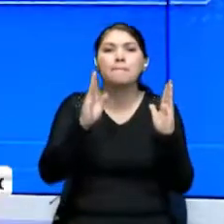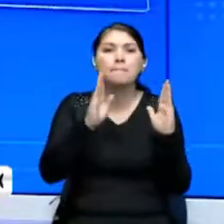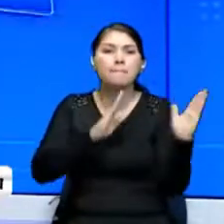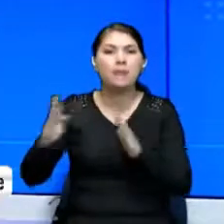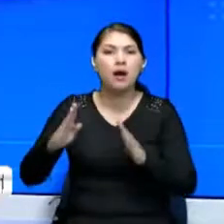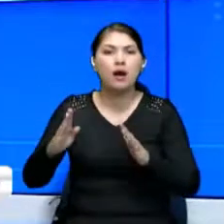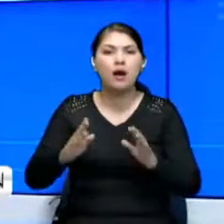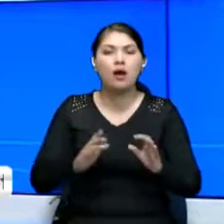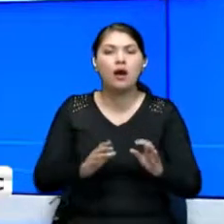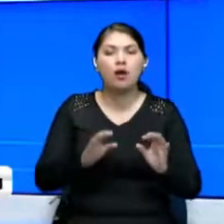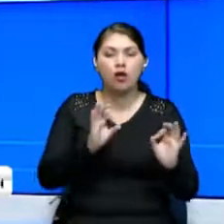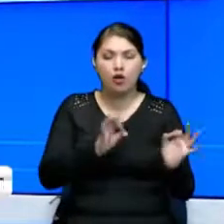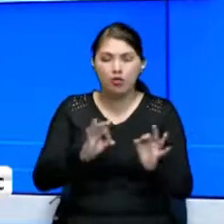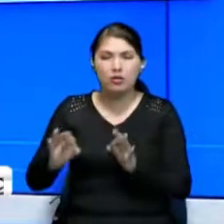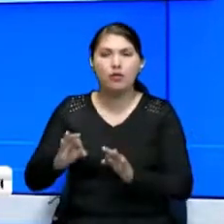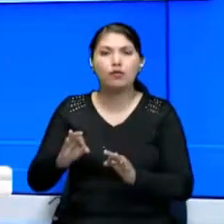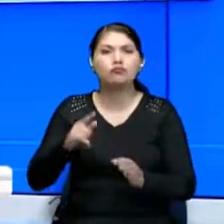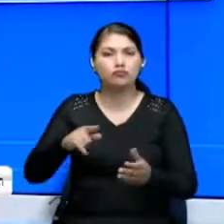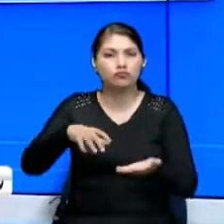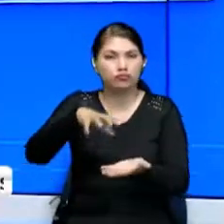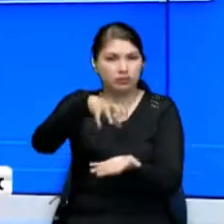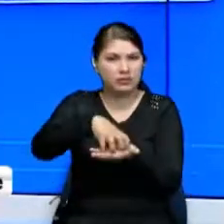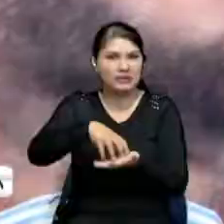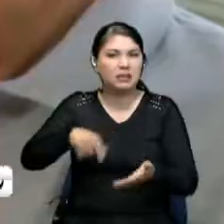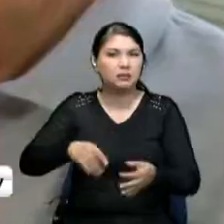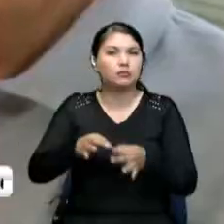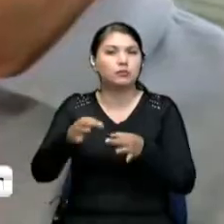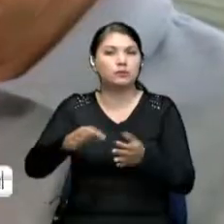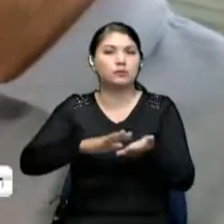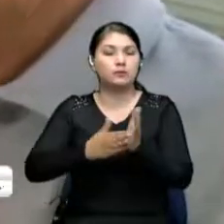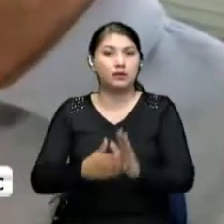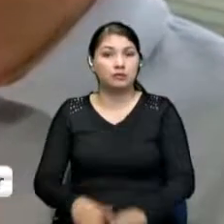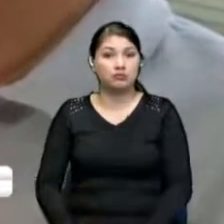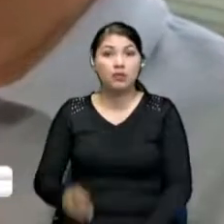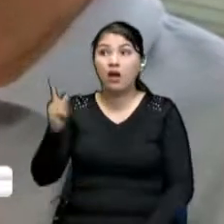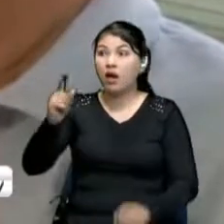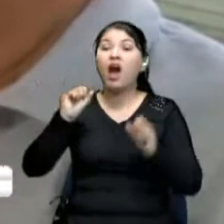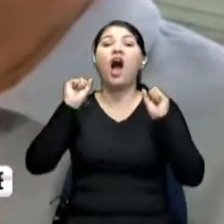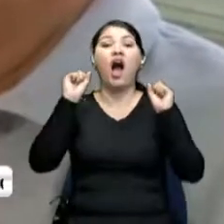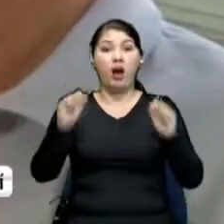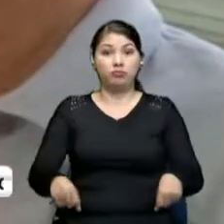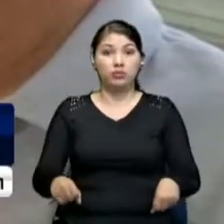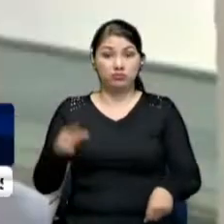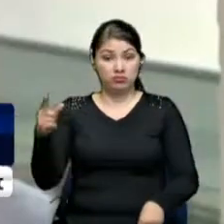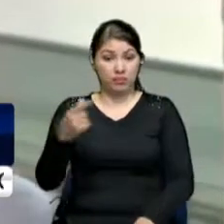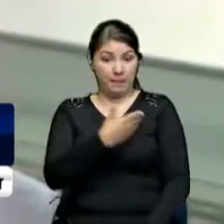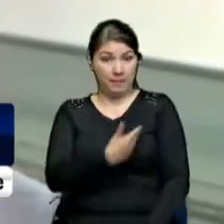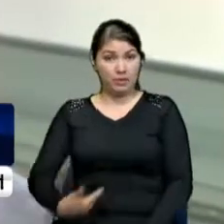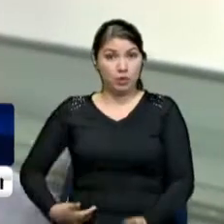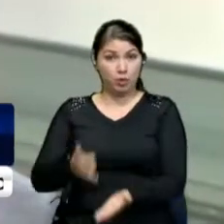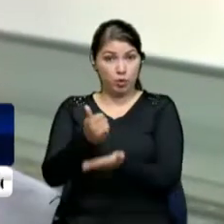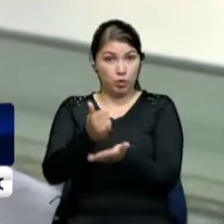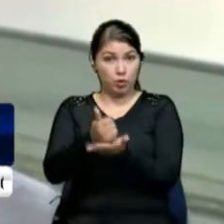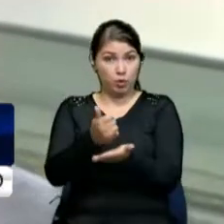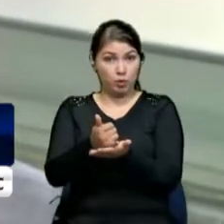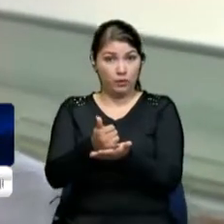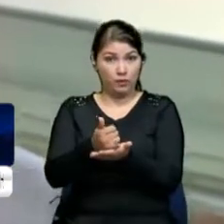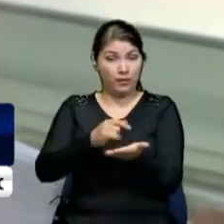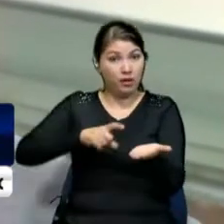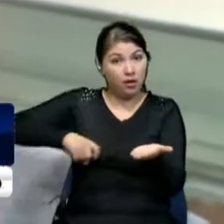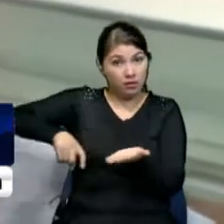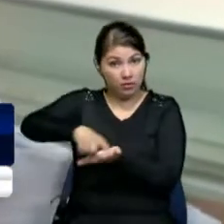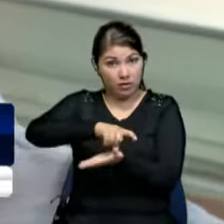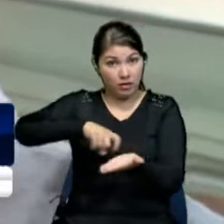en el municipio de floridablanca por haber aprobado en su condición de presidente de la junta directiva del área